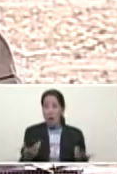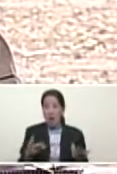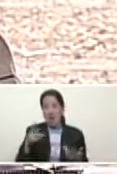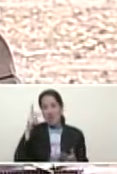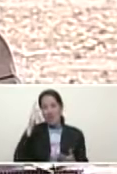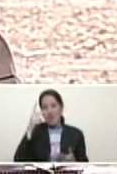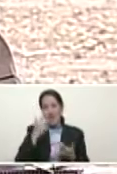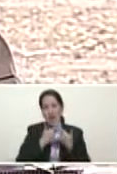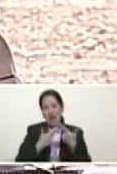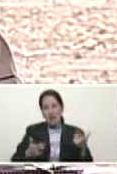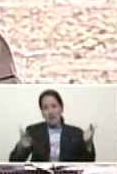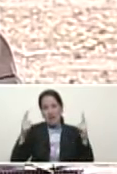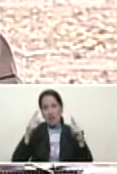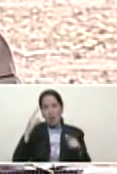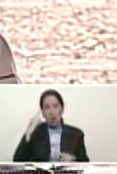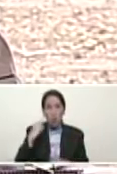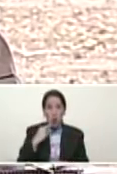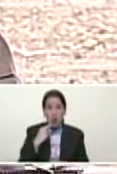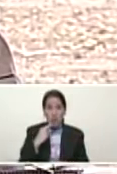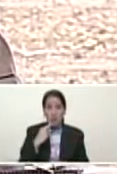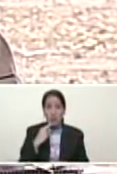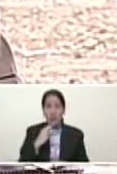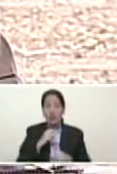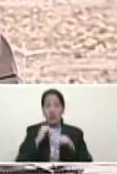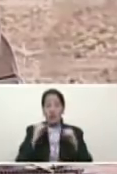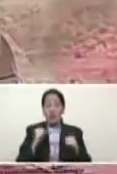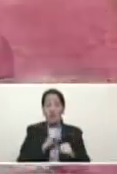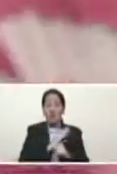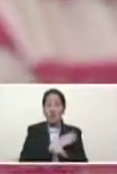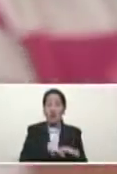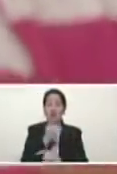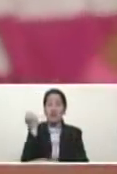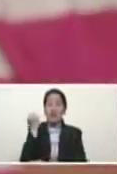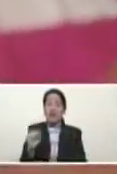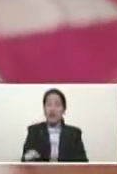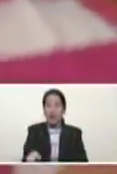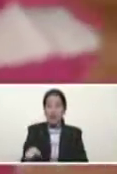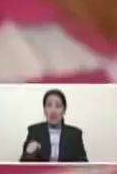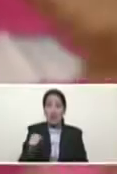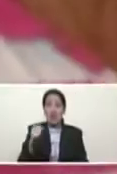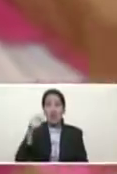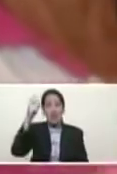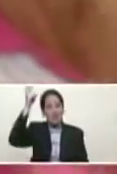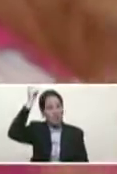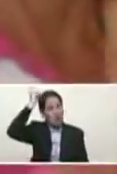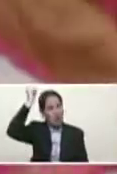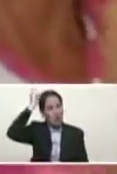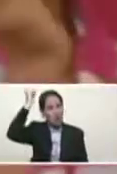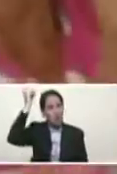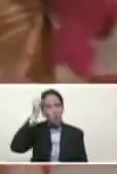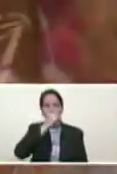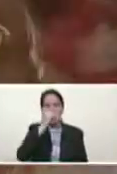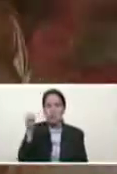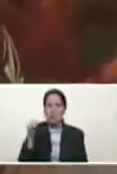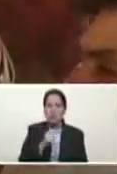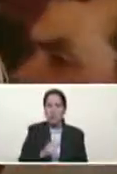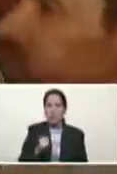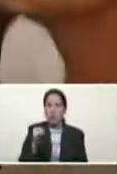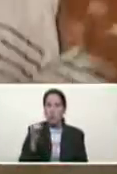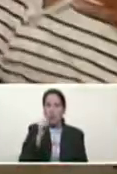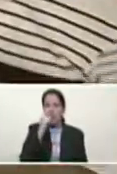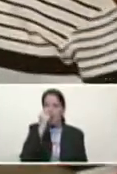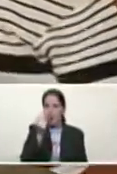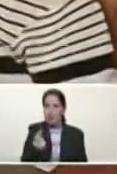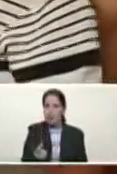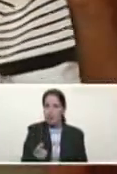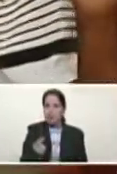Bolívar. Aquí está la fuerza rebelde de Guaycaipuro, de Ezequiel Zamora. Aquí está la fuerza rebelde de